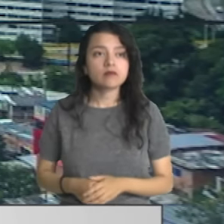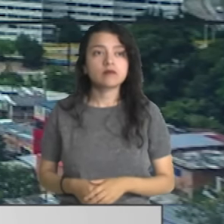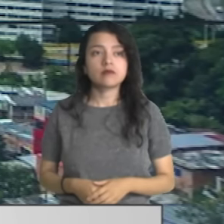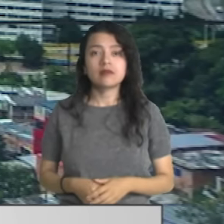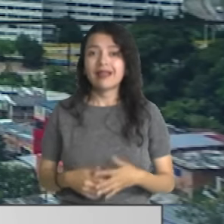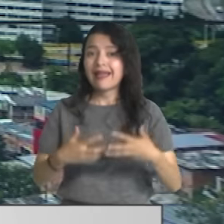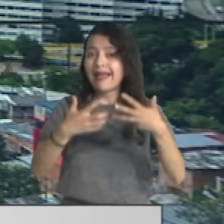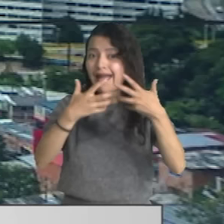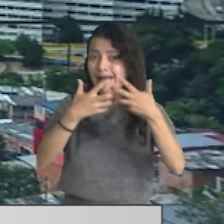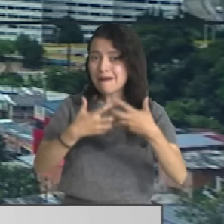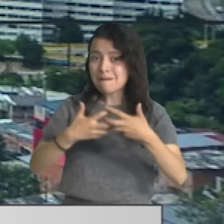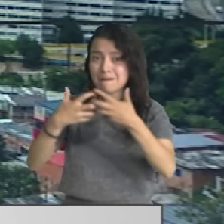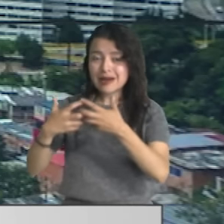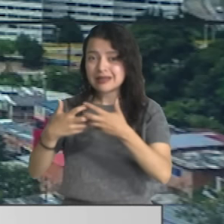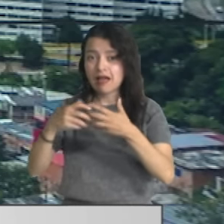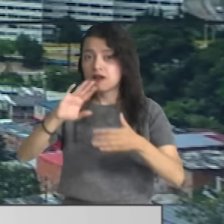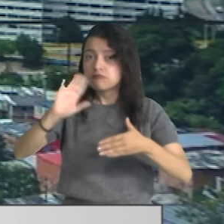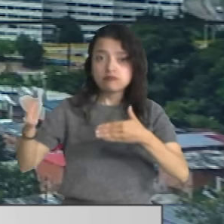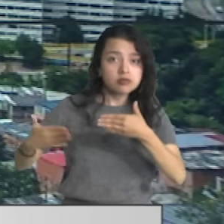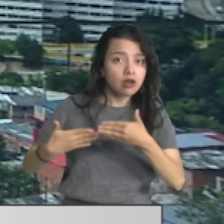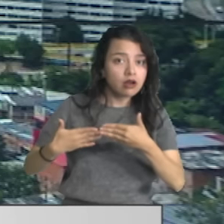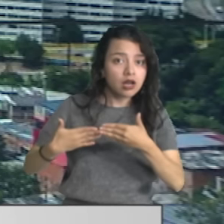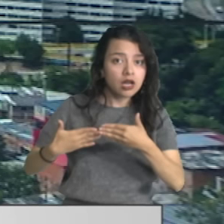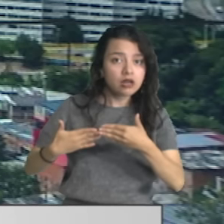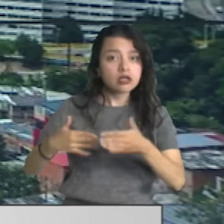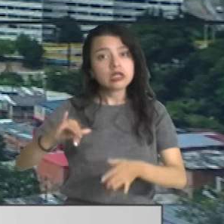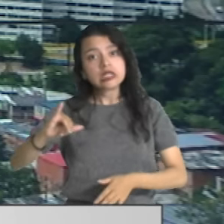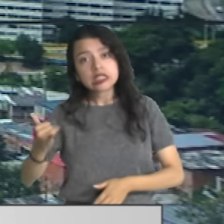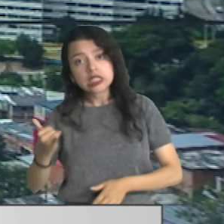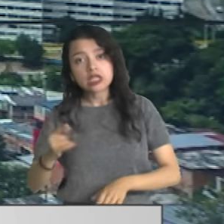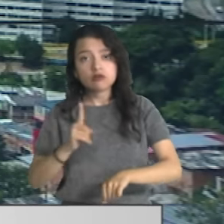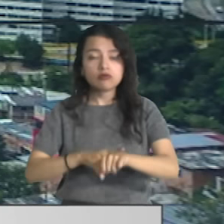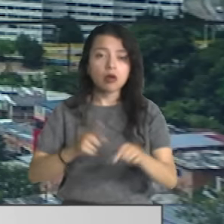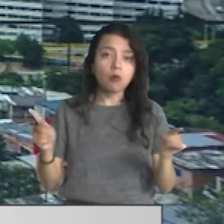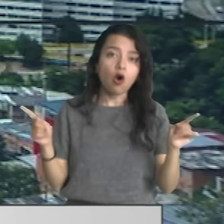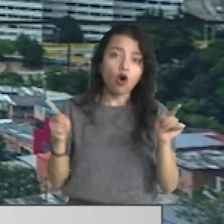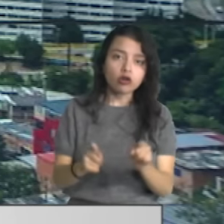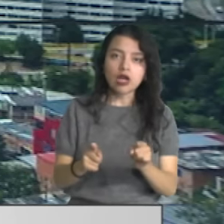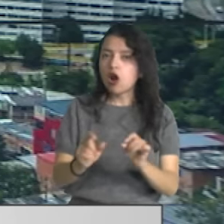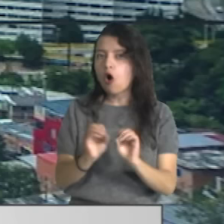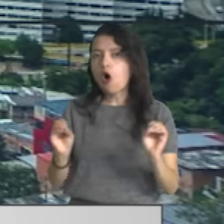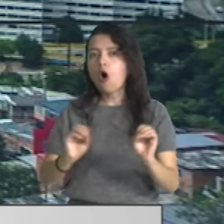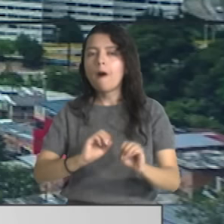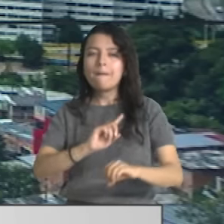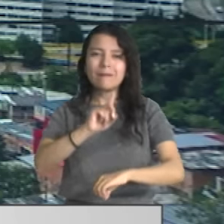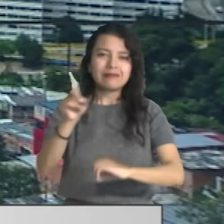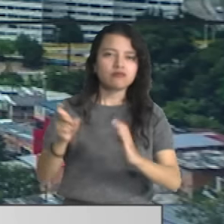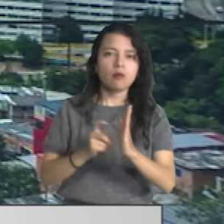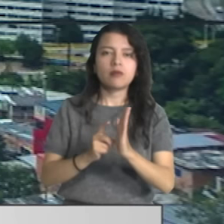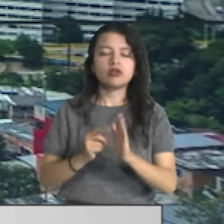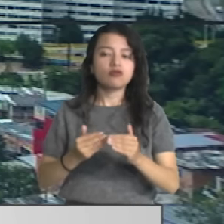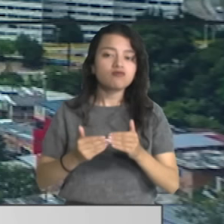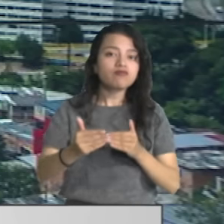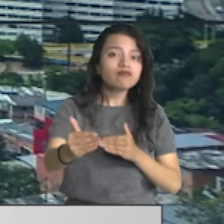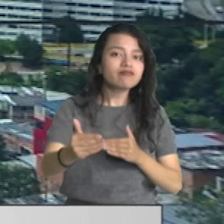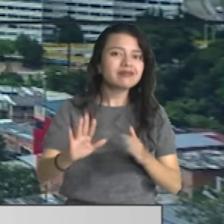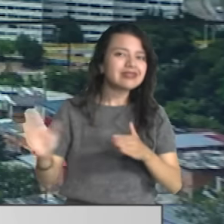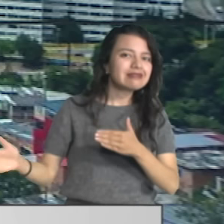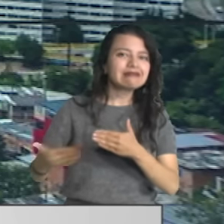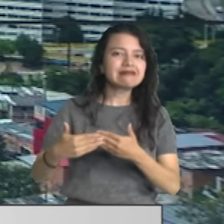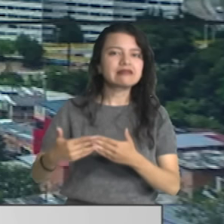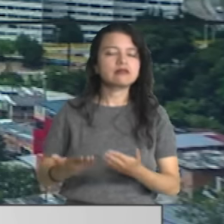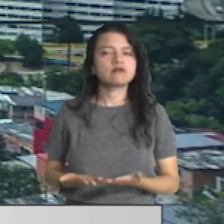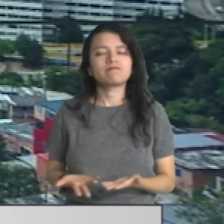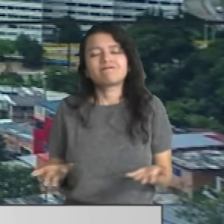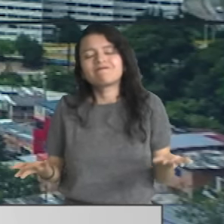parcial de la autorización de funcionamiento. Podrían registrarse cierres temporales o definitivos de varios servicios. Incluso en